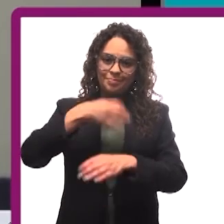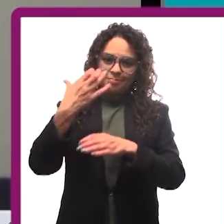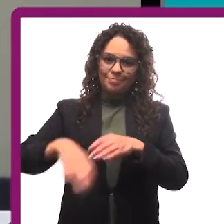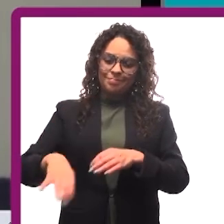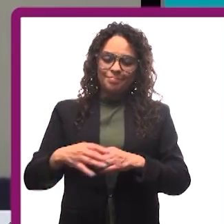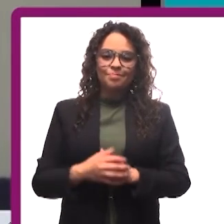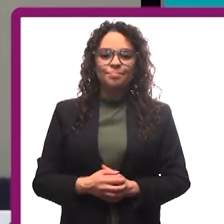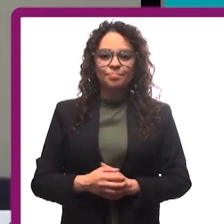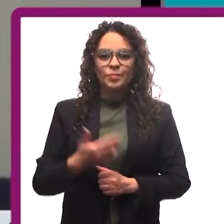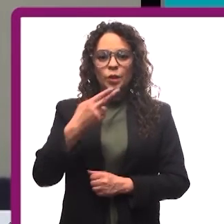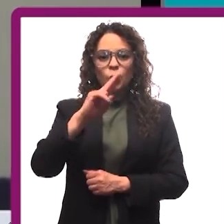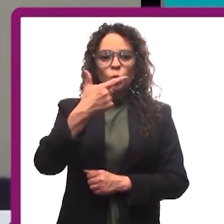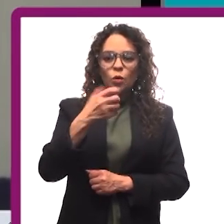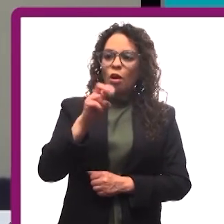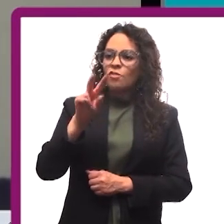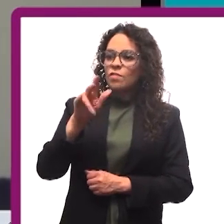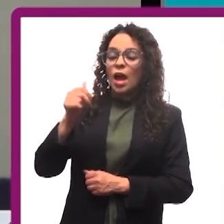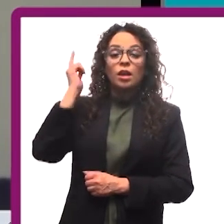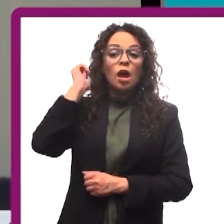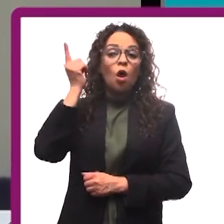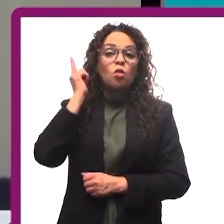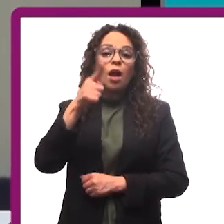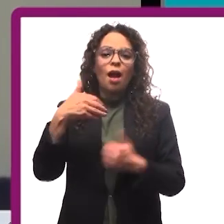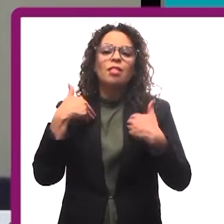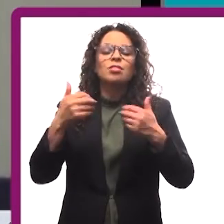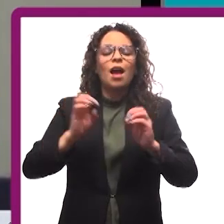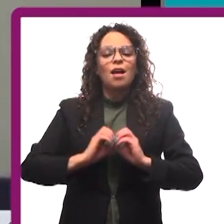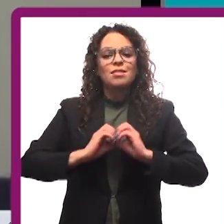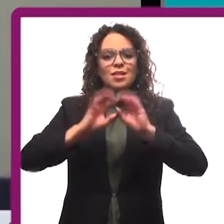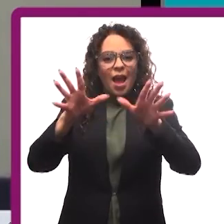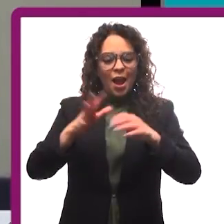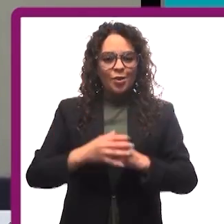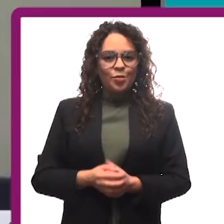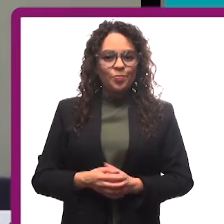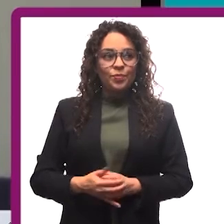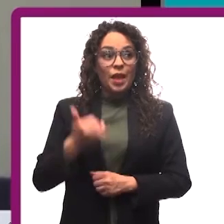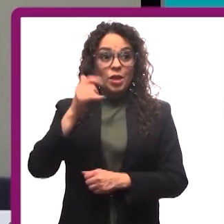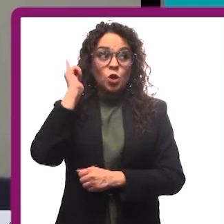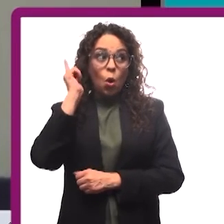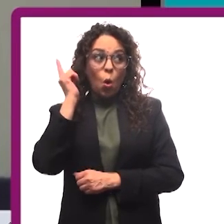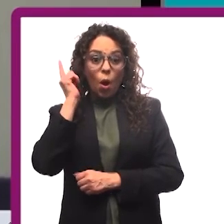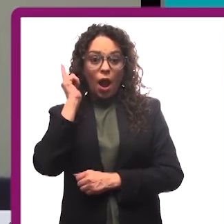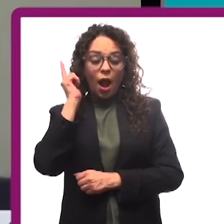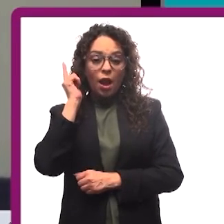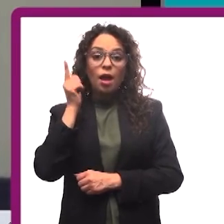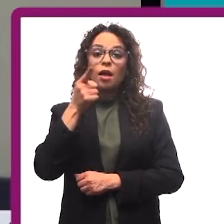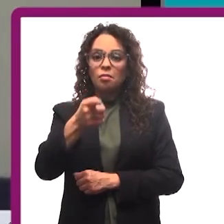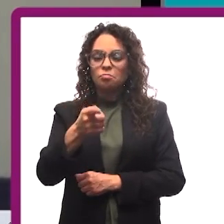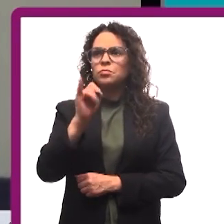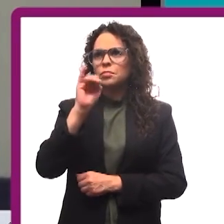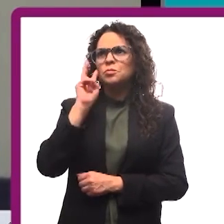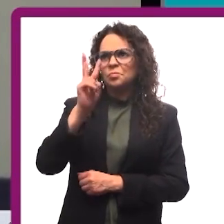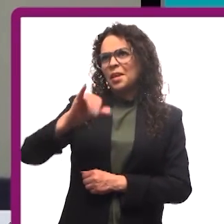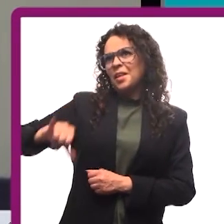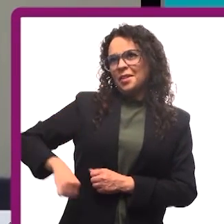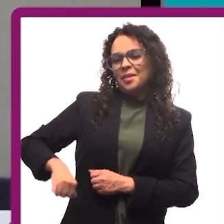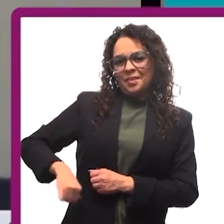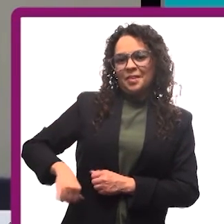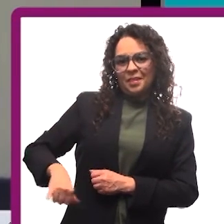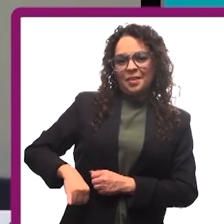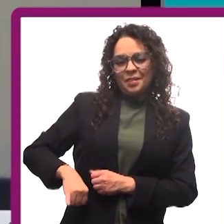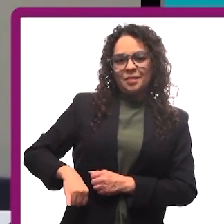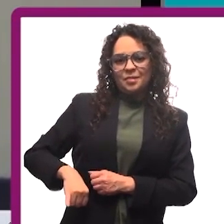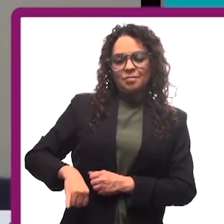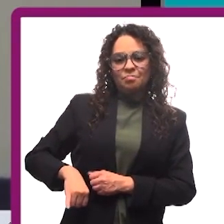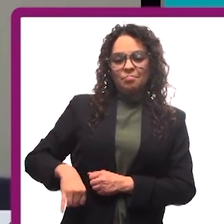despedimos, Hugo y Viviana. Ojalá que les haya quedado claro y ojalá que también les haya parecido interesante de ver